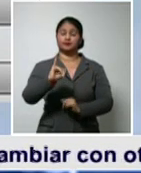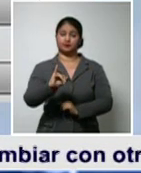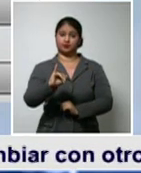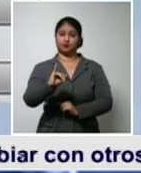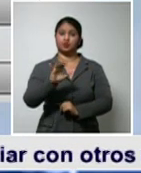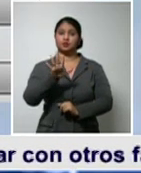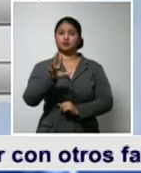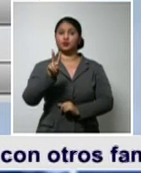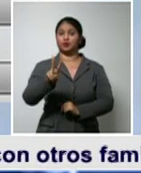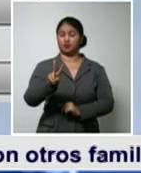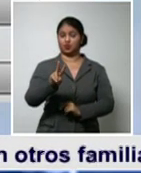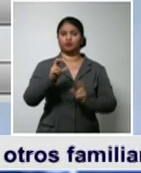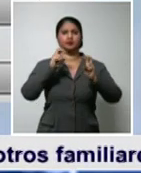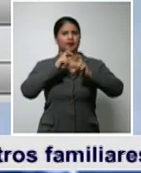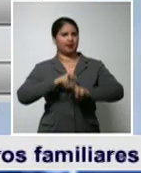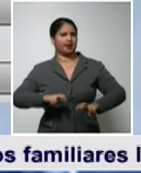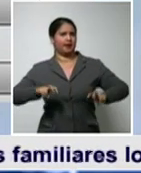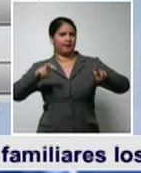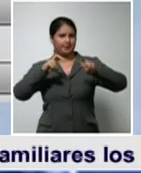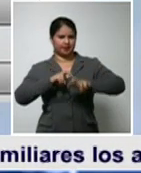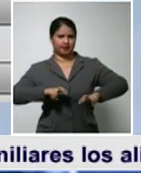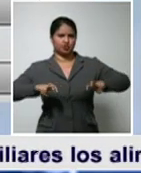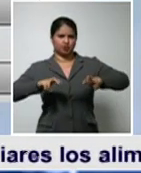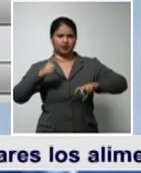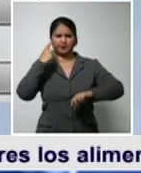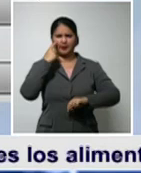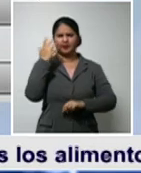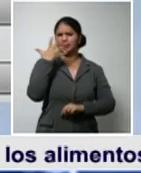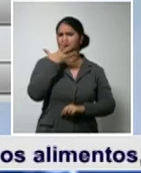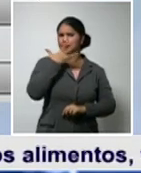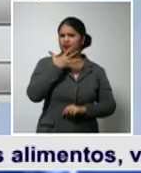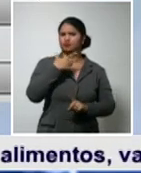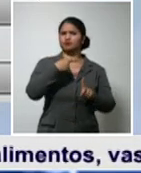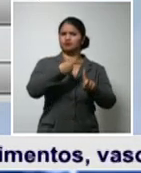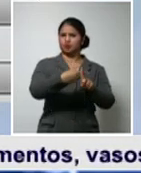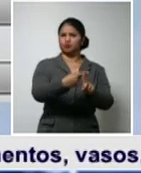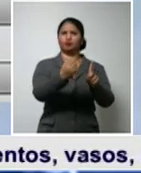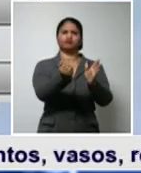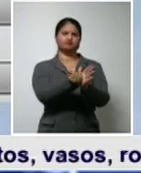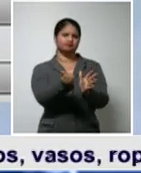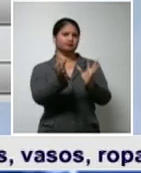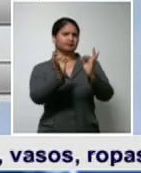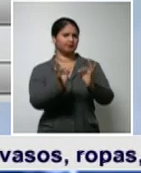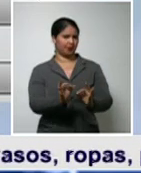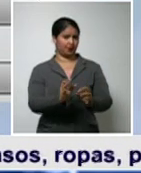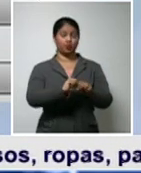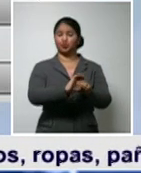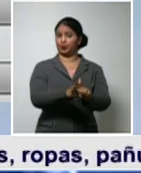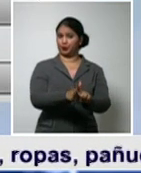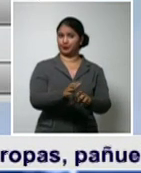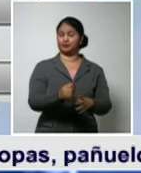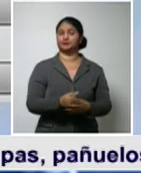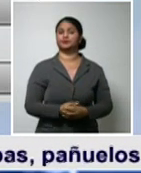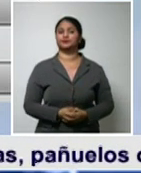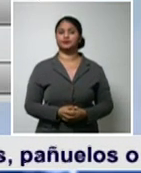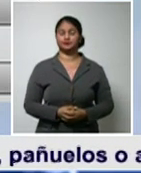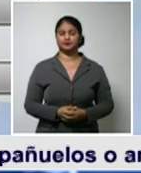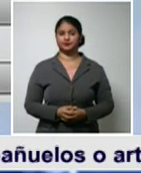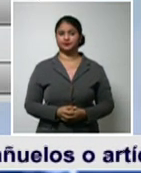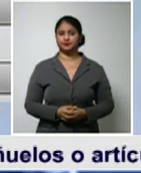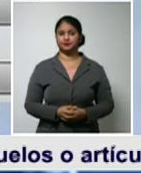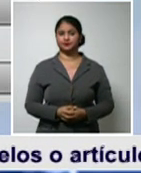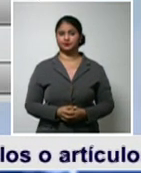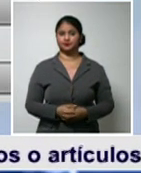2.263.652 muestras para hacer el diagnóstico de COVID-19. Y han